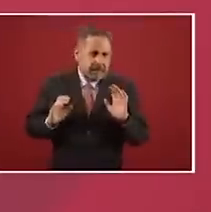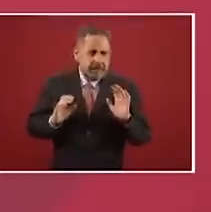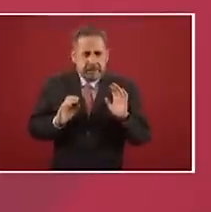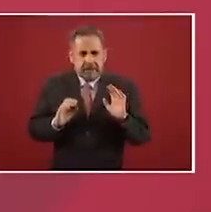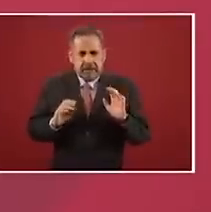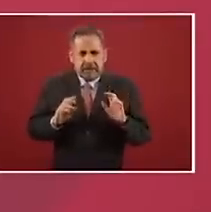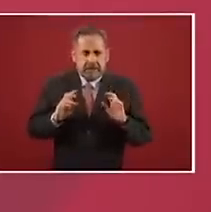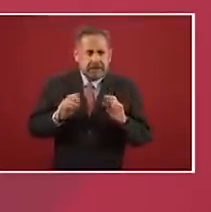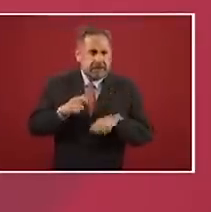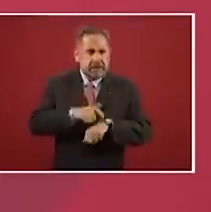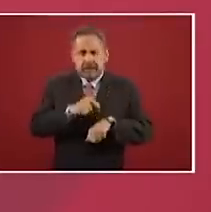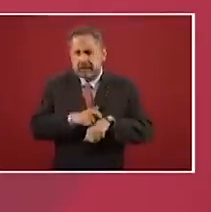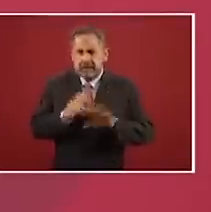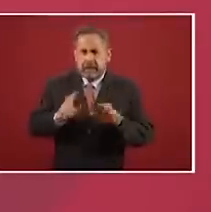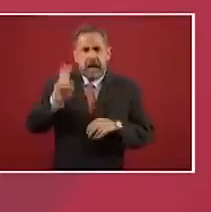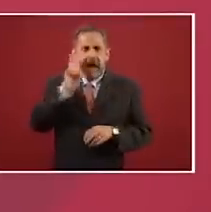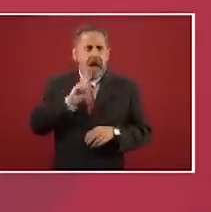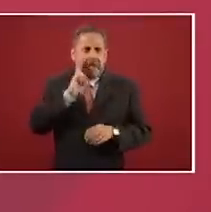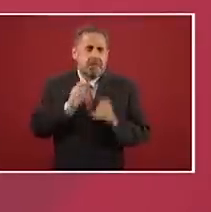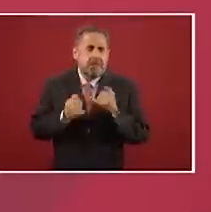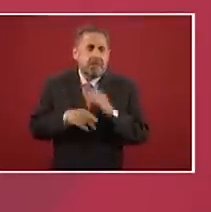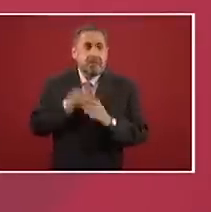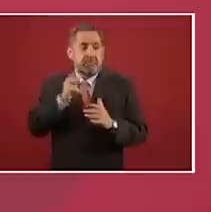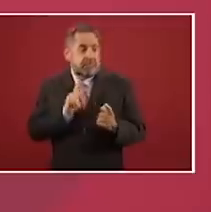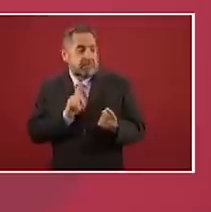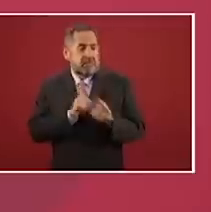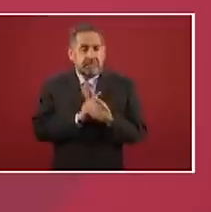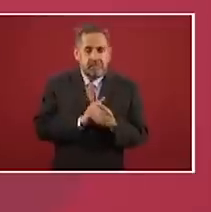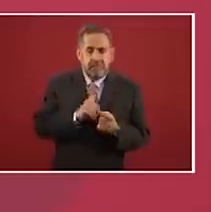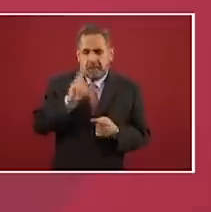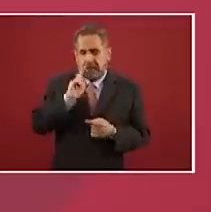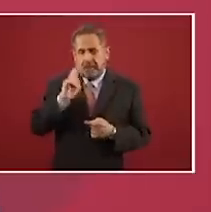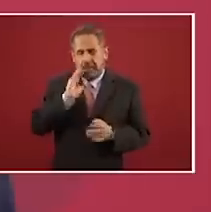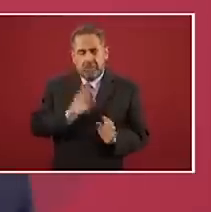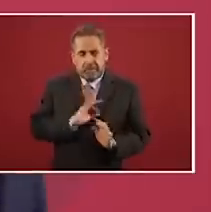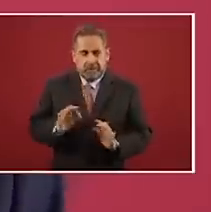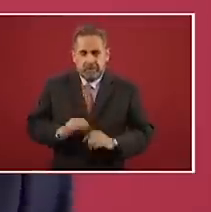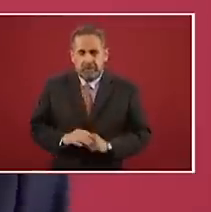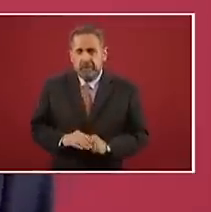problemas de agenda, de ocupación.